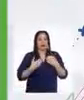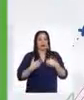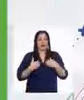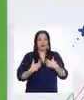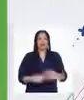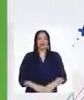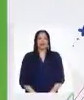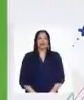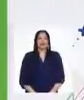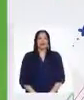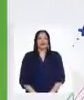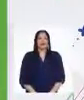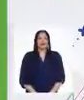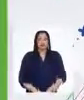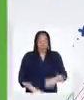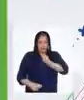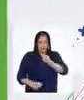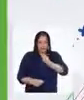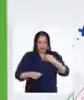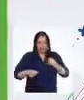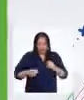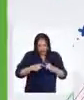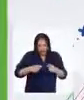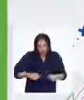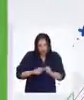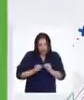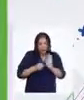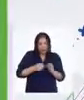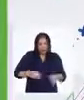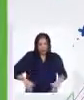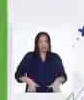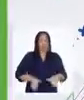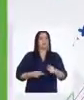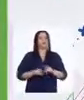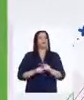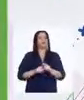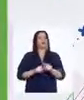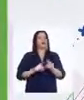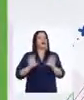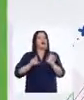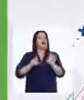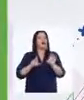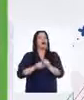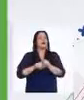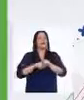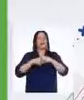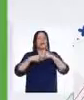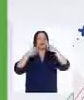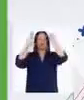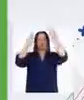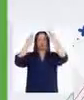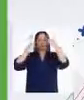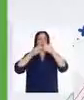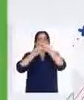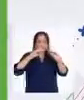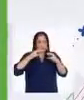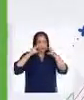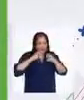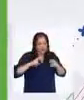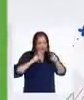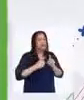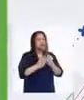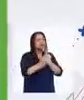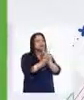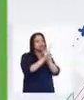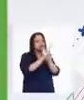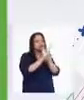pollera, hice mi propia pollera, pero no la hice del aire, ¿no? Tuve que investigar, tuve que